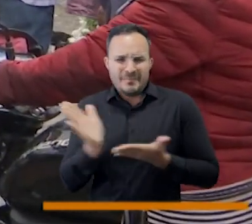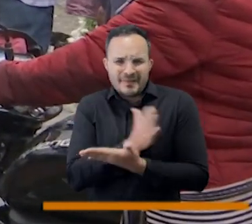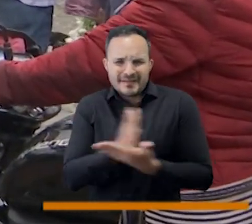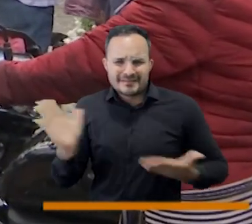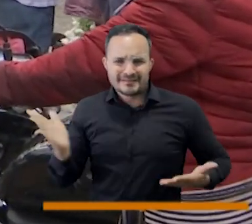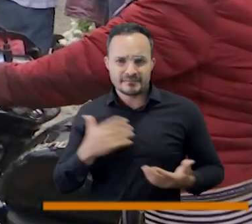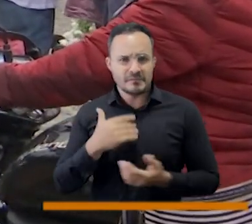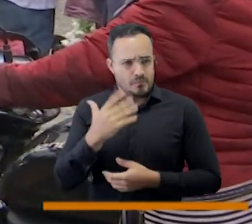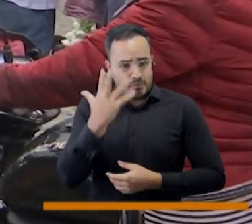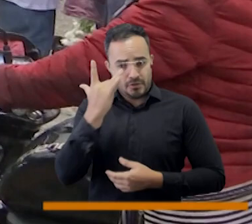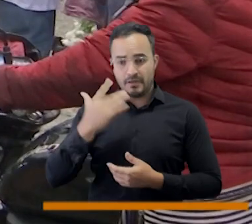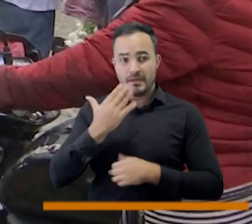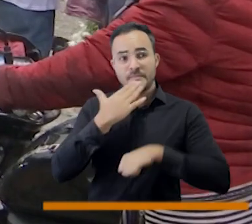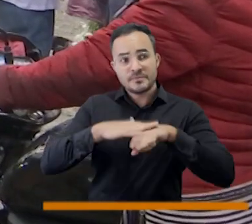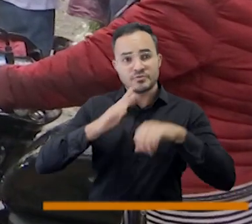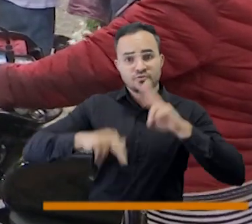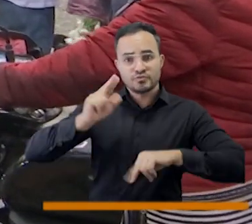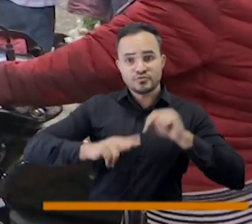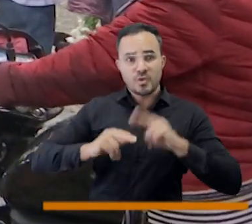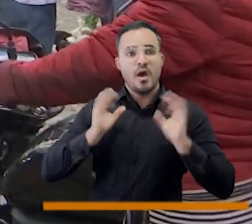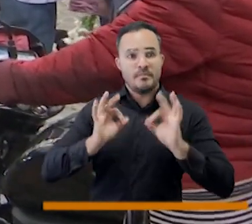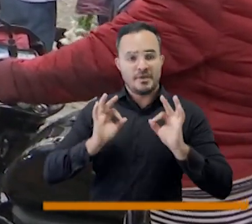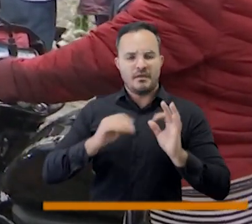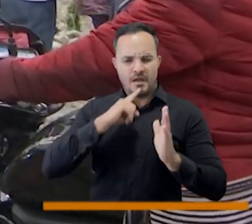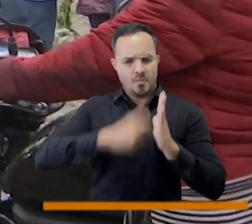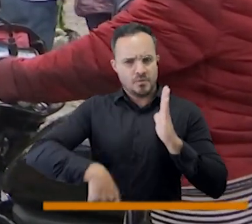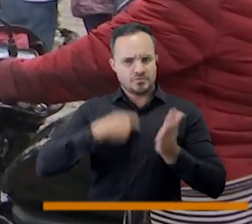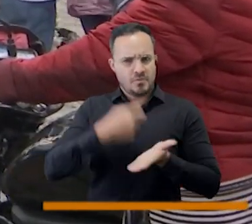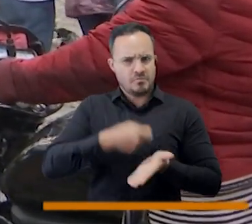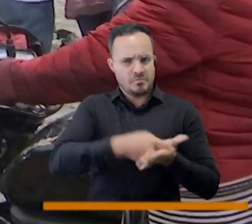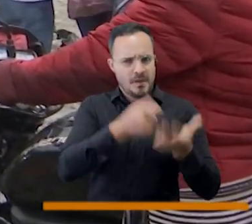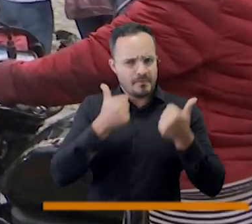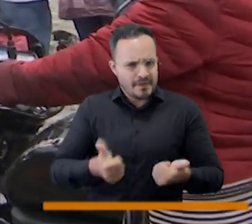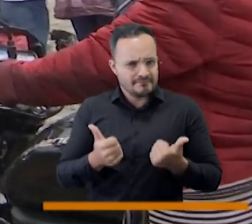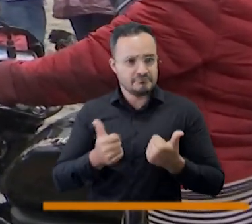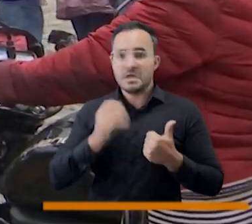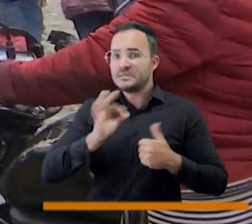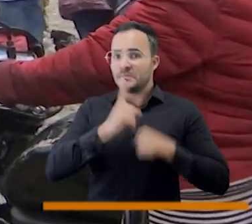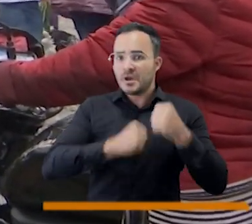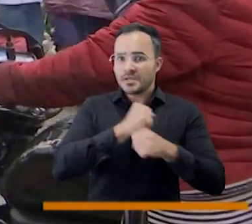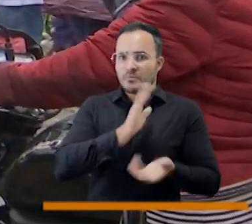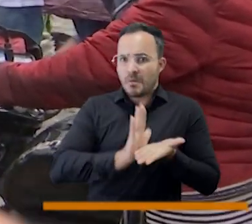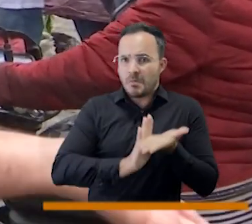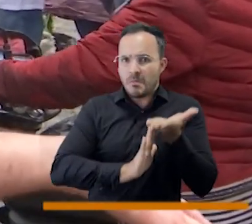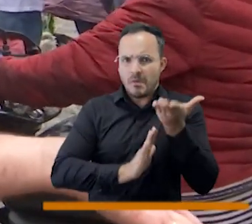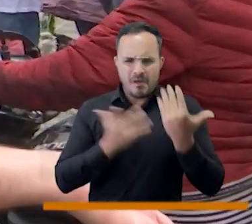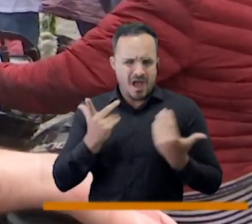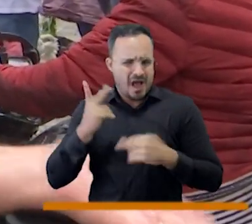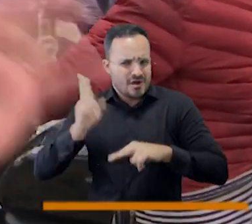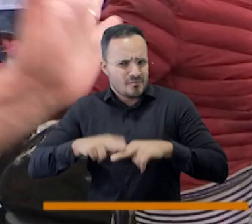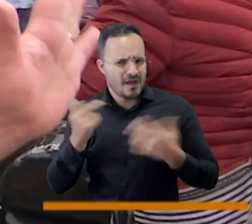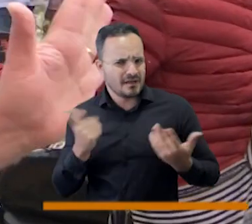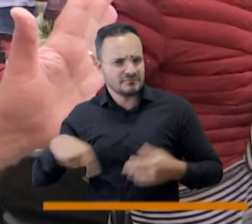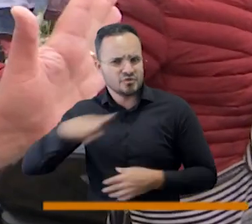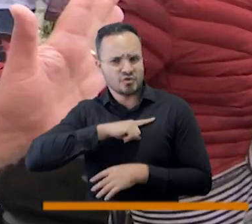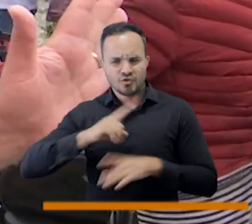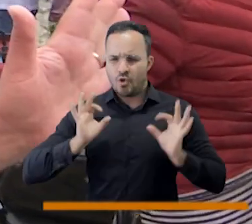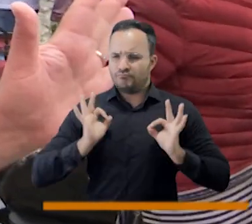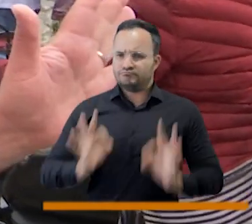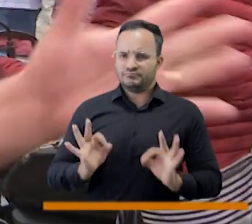nos permiten hacer escrituras y registrarlas? Y además nos actualizan el catastro y nos suben los impuestos. Permítanos legalizarnos, no es